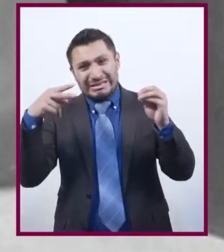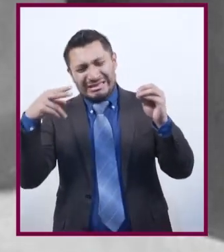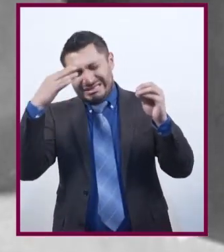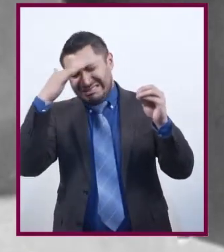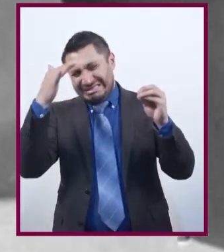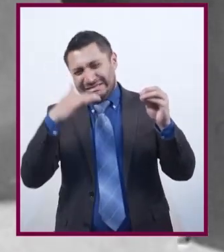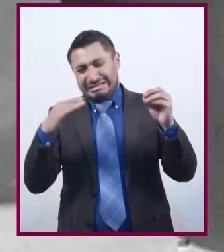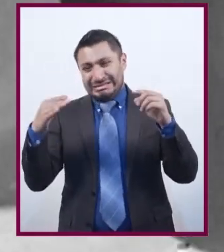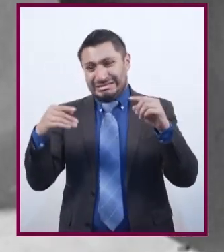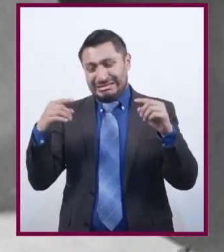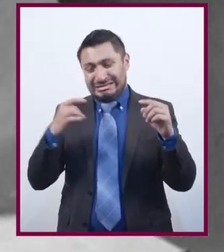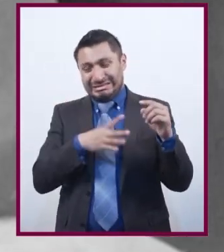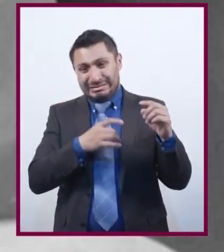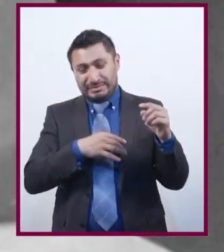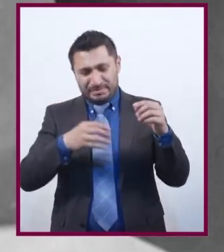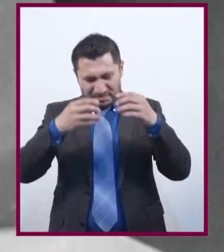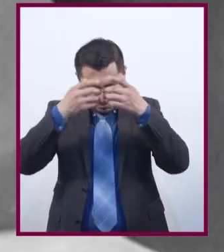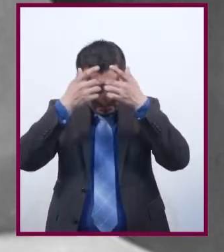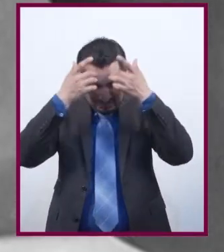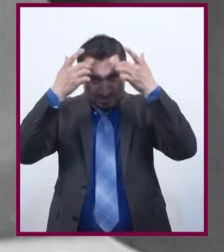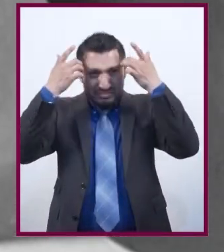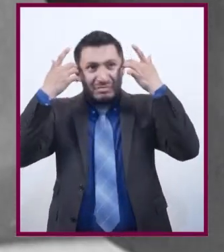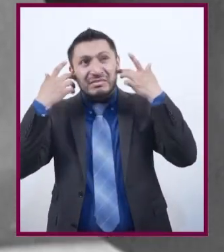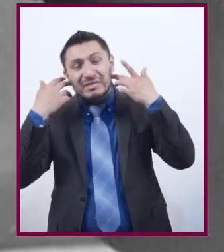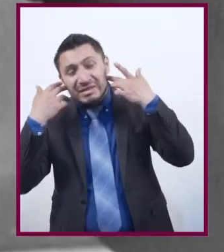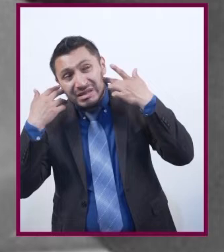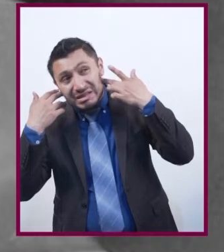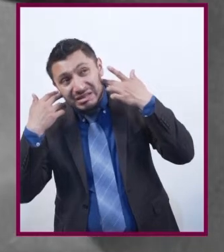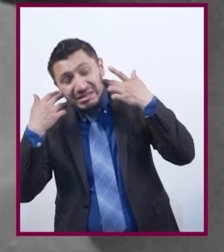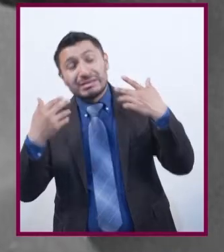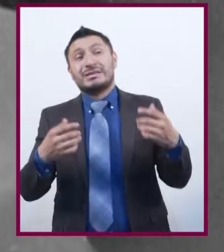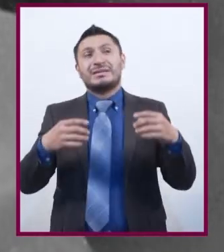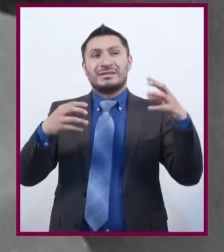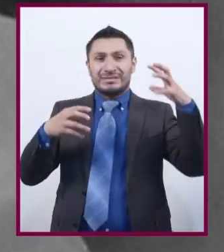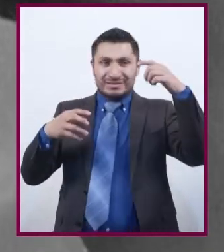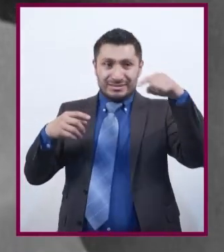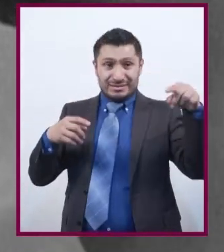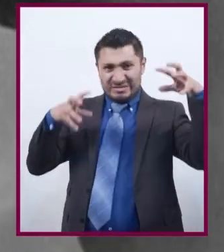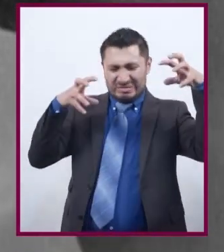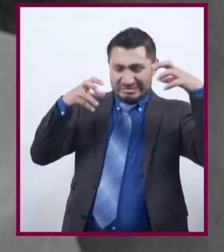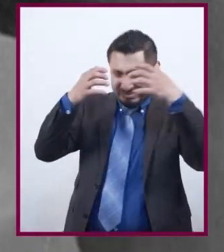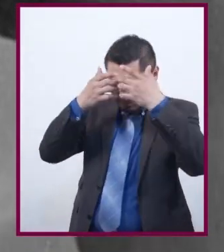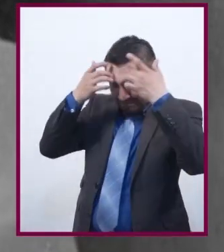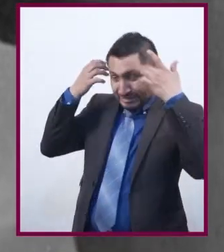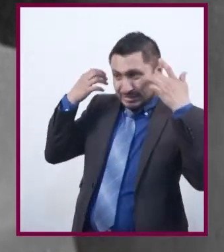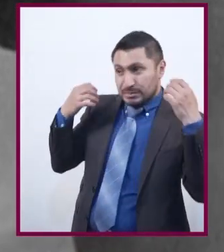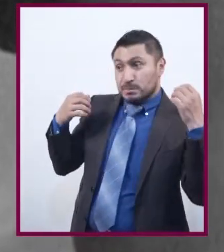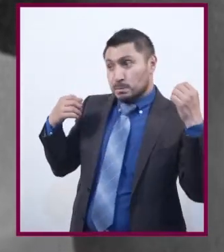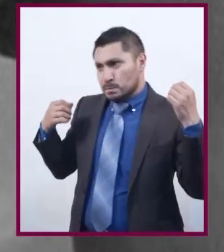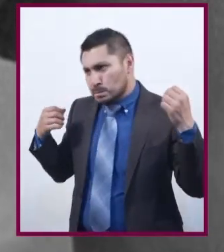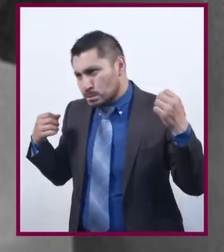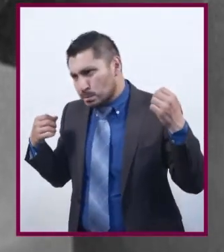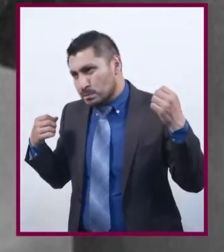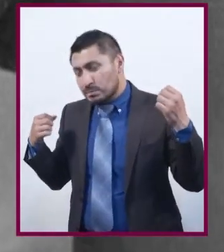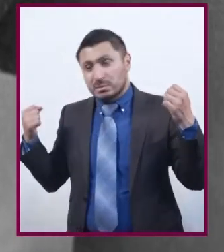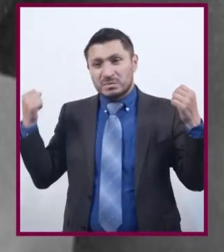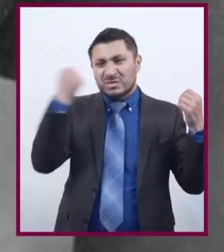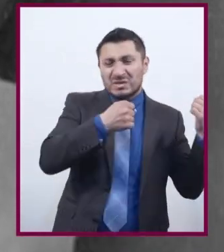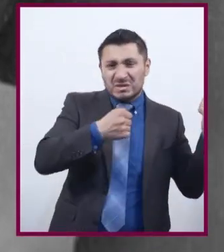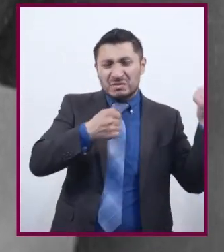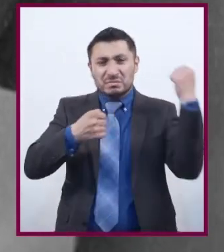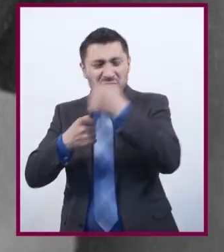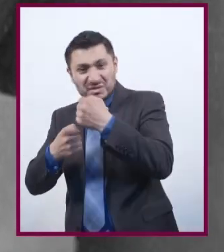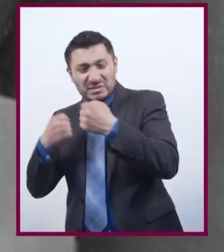se veía patéticamente aterrorizado retiró los mechones que le caían sobre los ojos y el monstruo hizo lo mismo lo golpeó